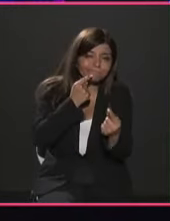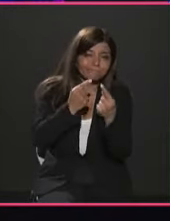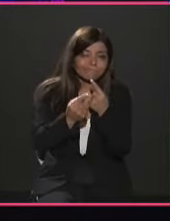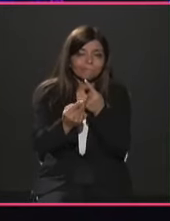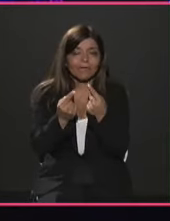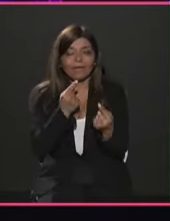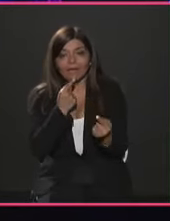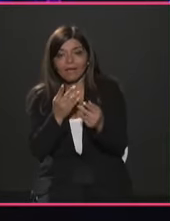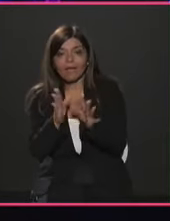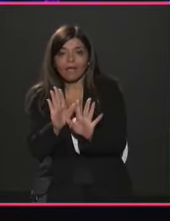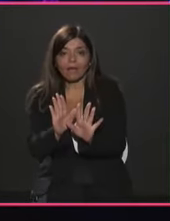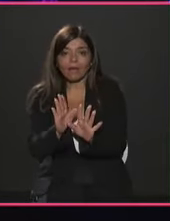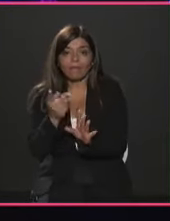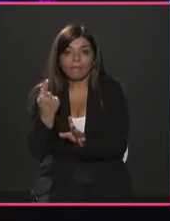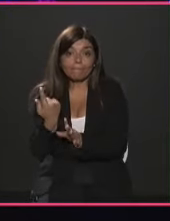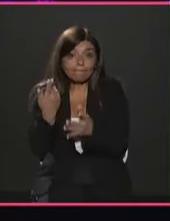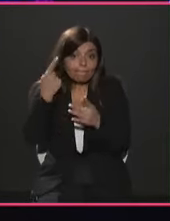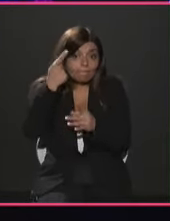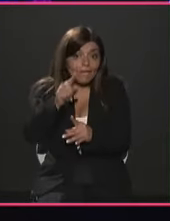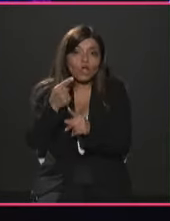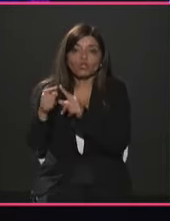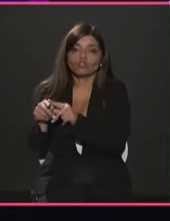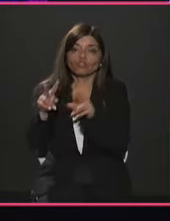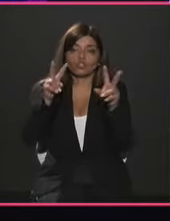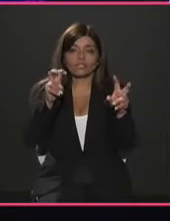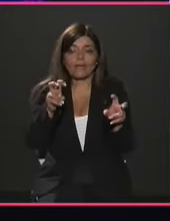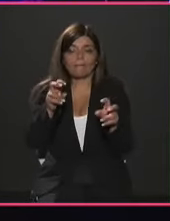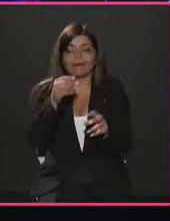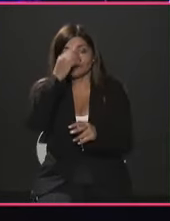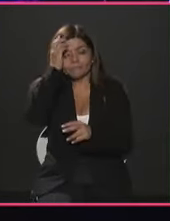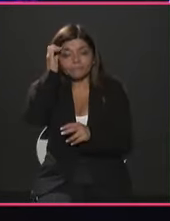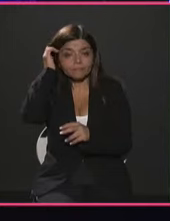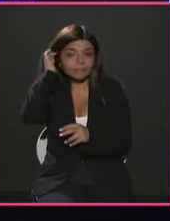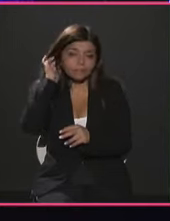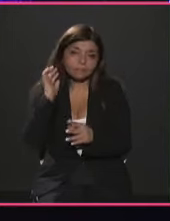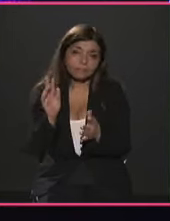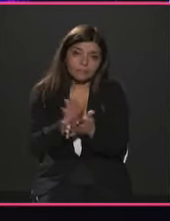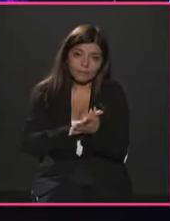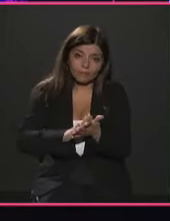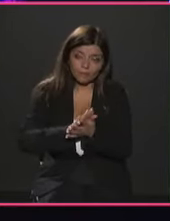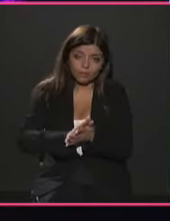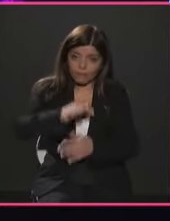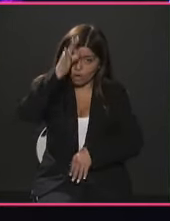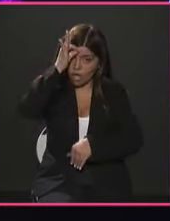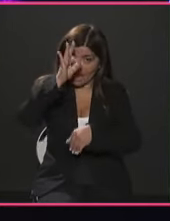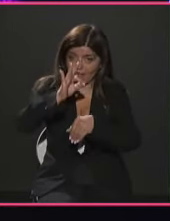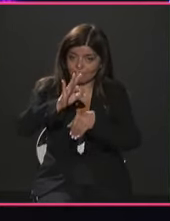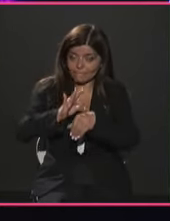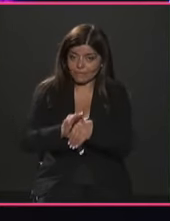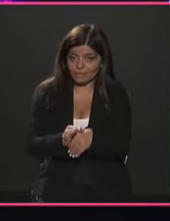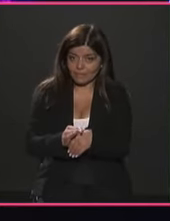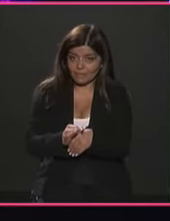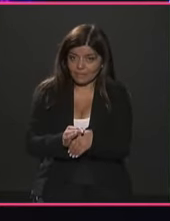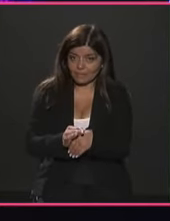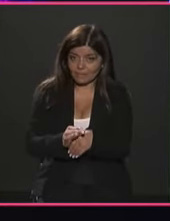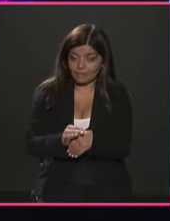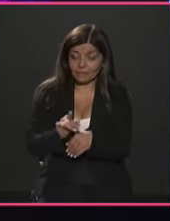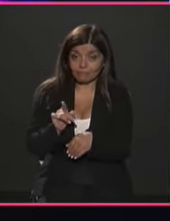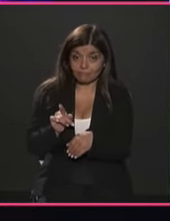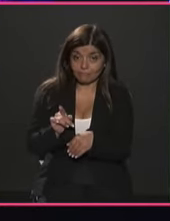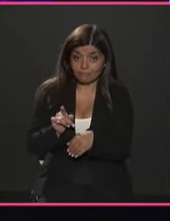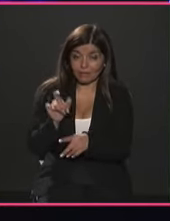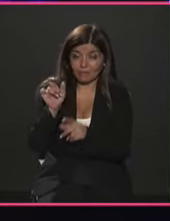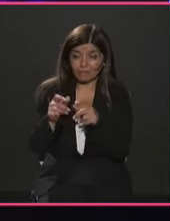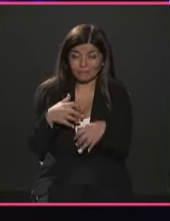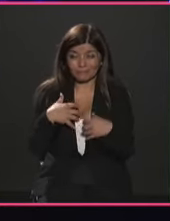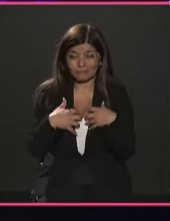para ambos hay otro tema he estado hablando con respecto a las enfermedades pero creo que lo que le molesta a las